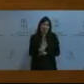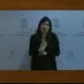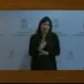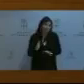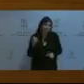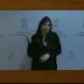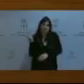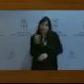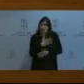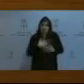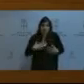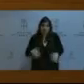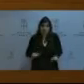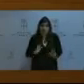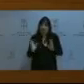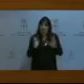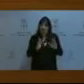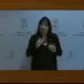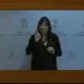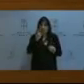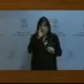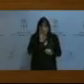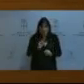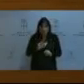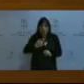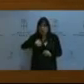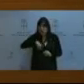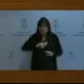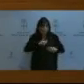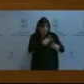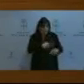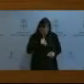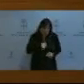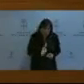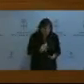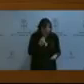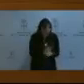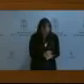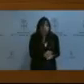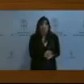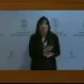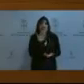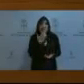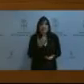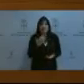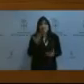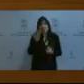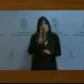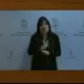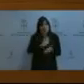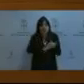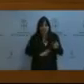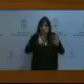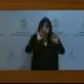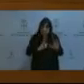infantil. Les volveremos a decir lo mismo mientras sigan presentando ese tipo de textos que sabe perfectamente